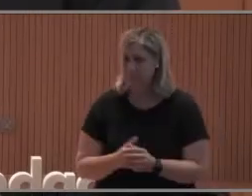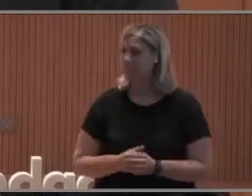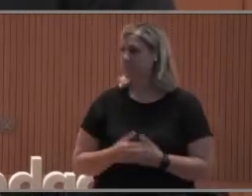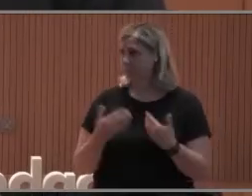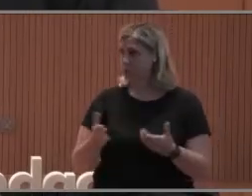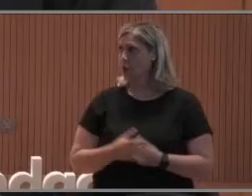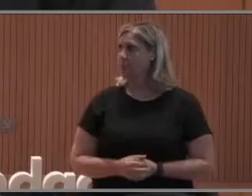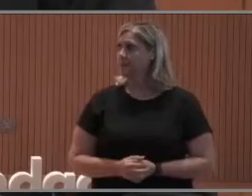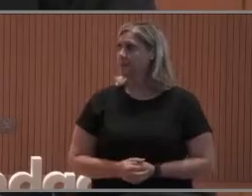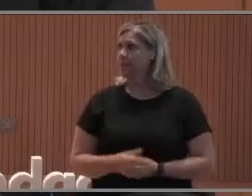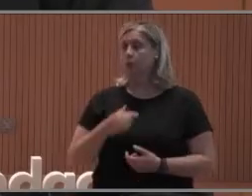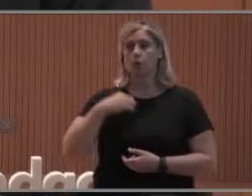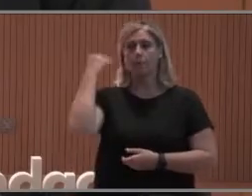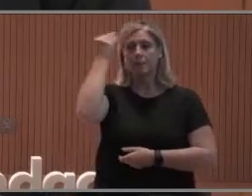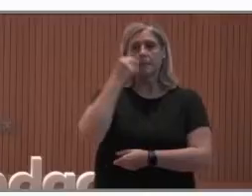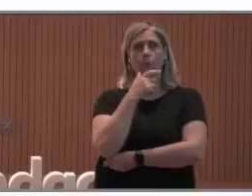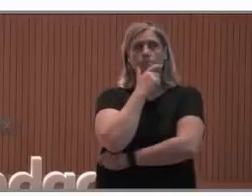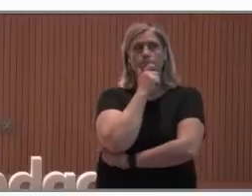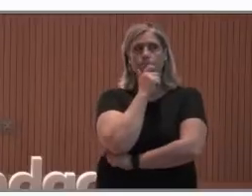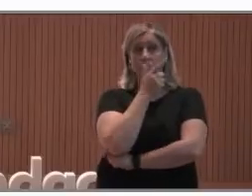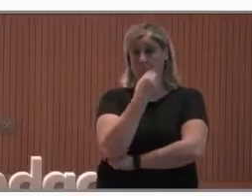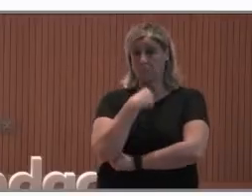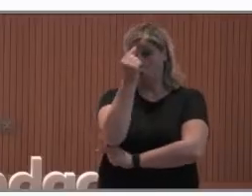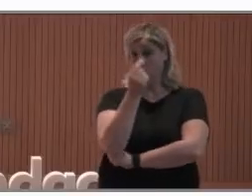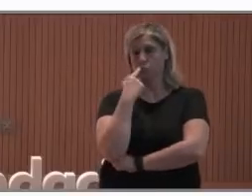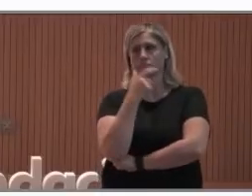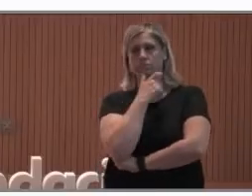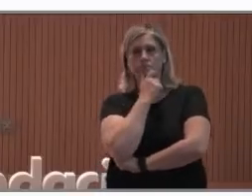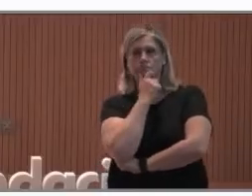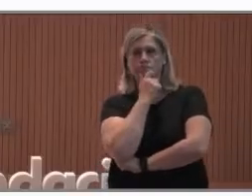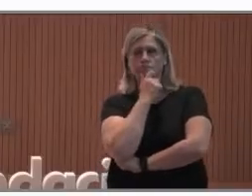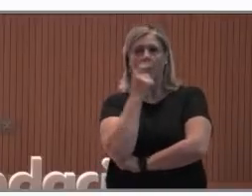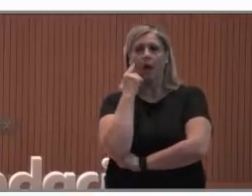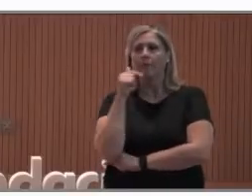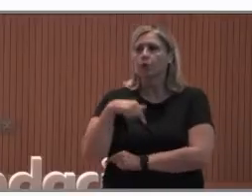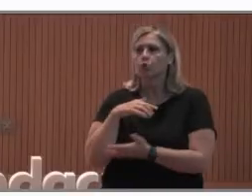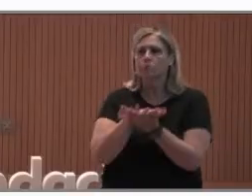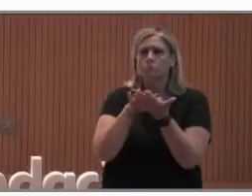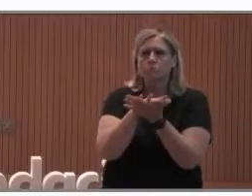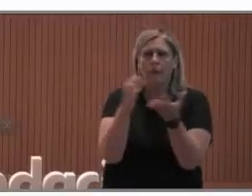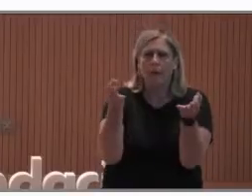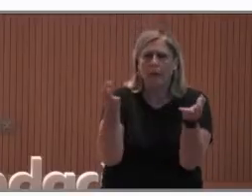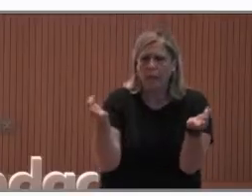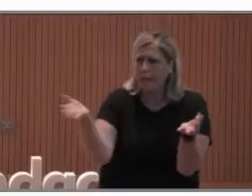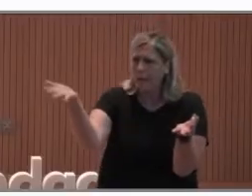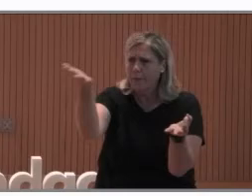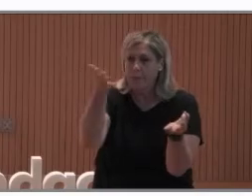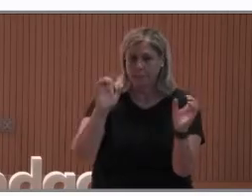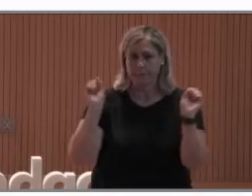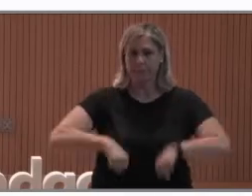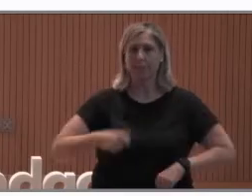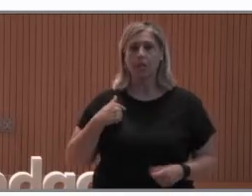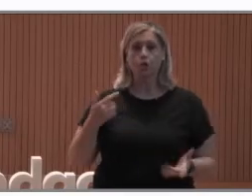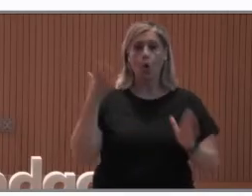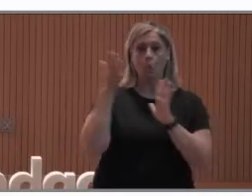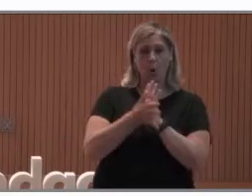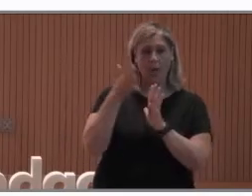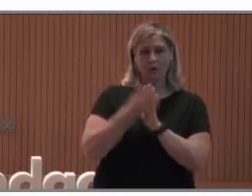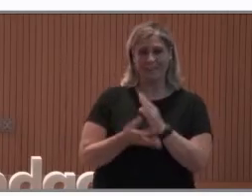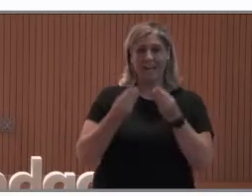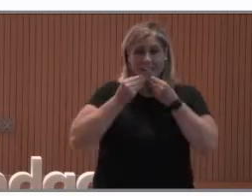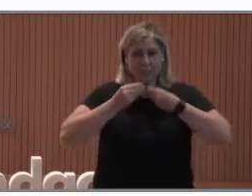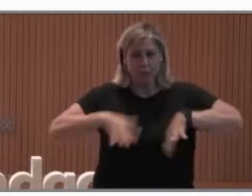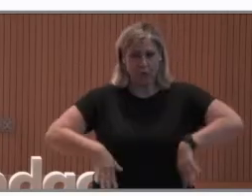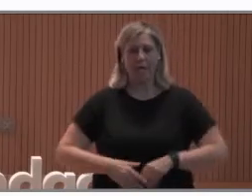Y bueno, pues me puse a pensar a ver en qué podía hablarles a todos ustedes. Bueno, pues les voy a contar una